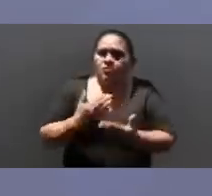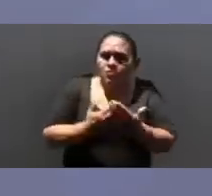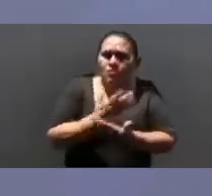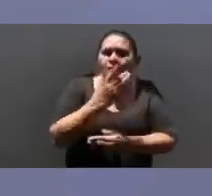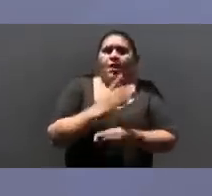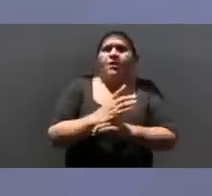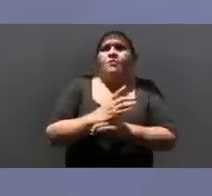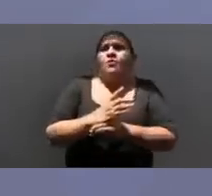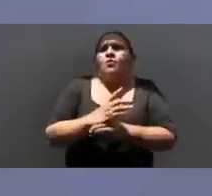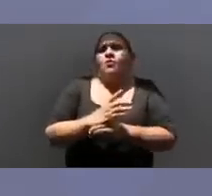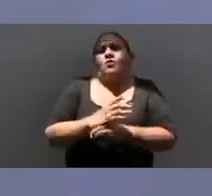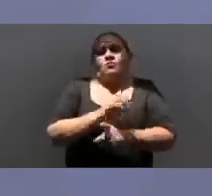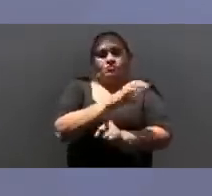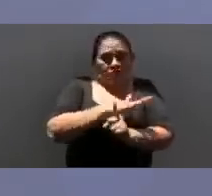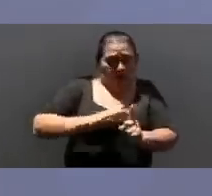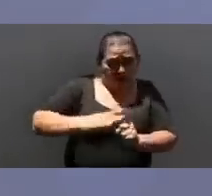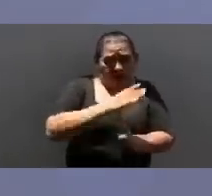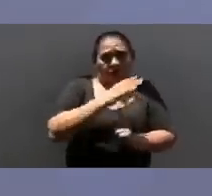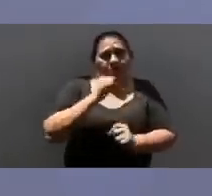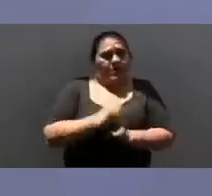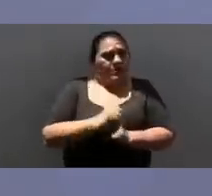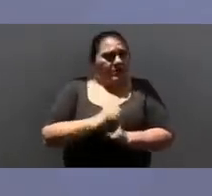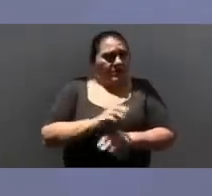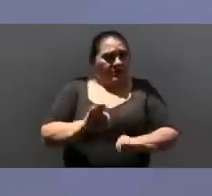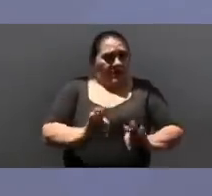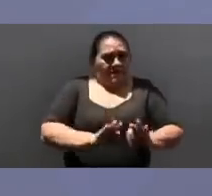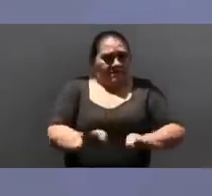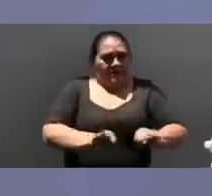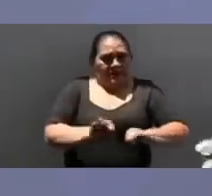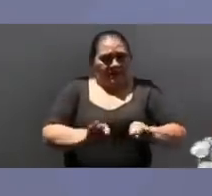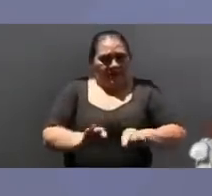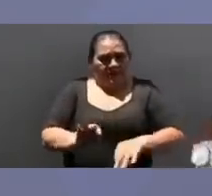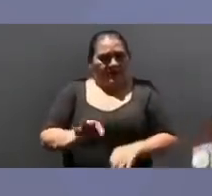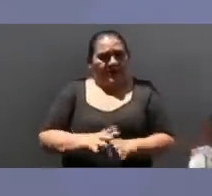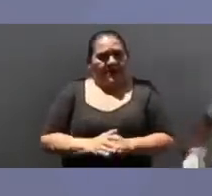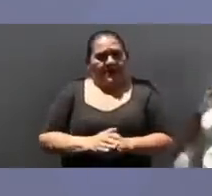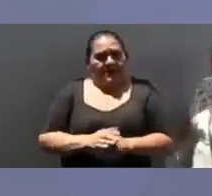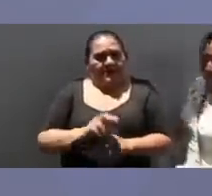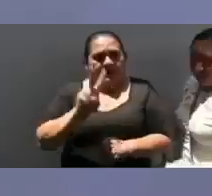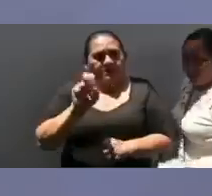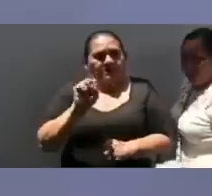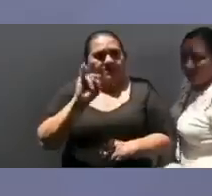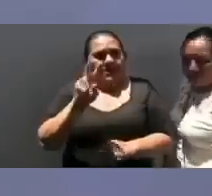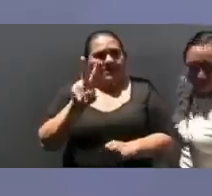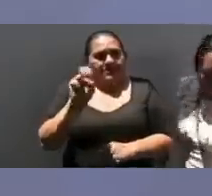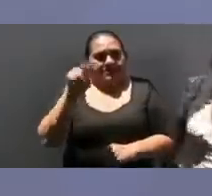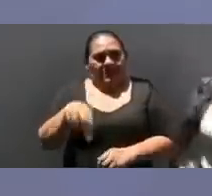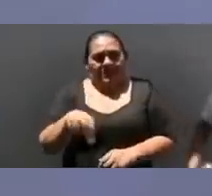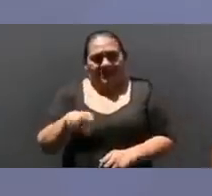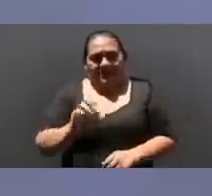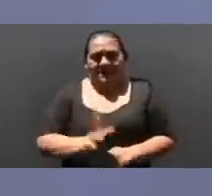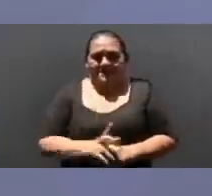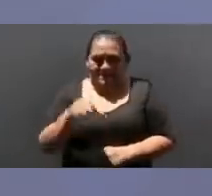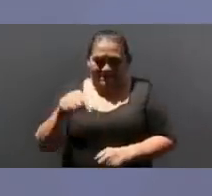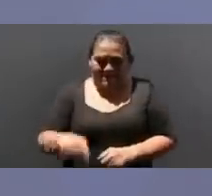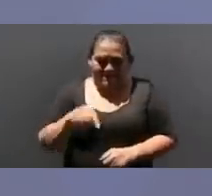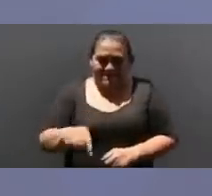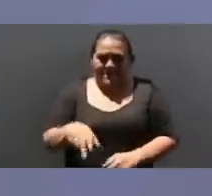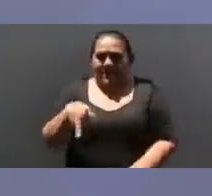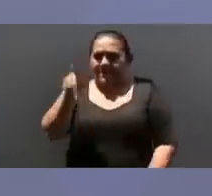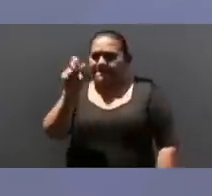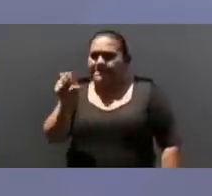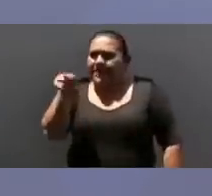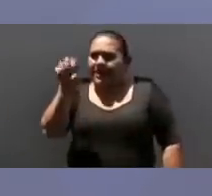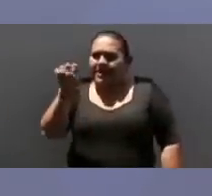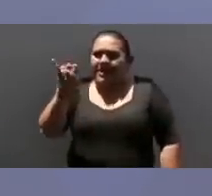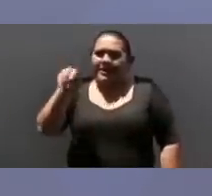es el Vaivén. Pero el Vaivén tiene una vertiente que es el Yetram. Pero aquí a Canacín no solamente va a llegar